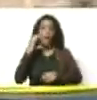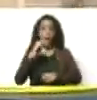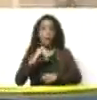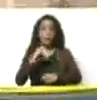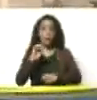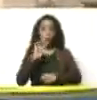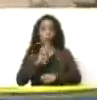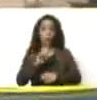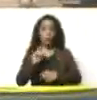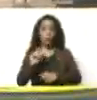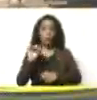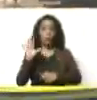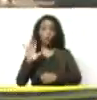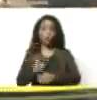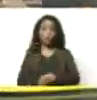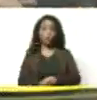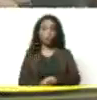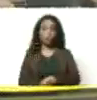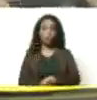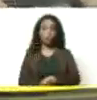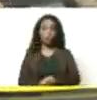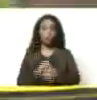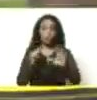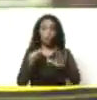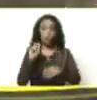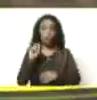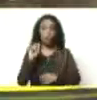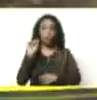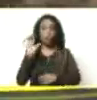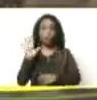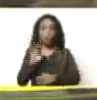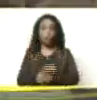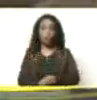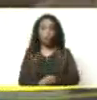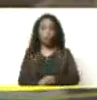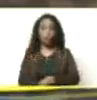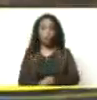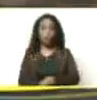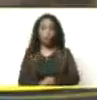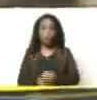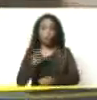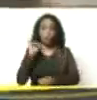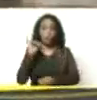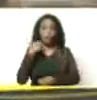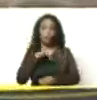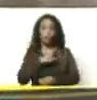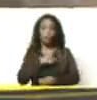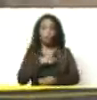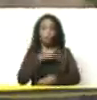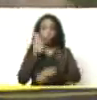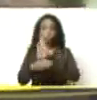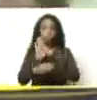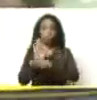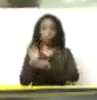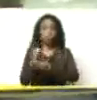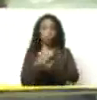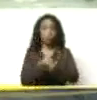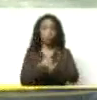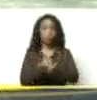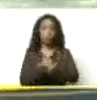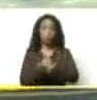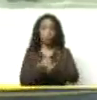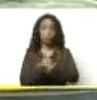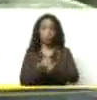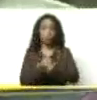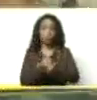hemos logrado llevarlos al 6.2 6.5 y estamos cosechando solanas